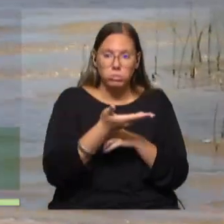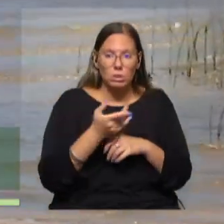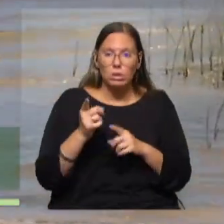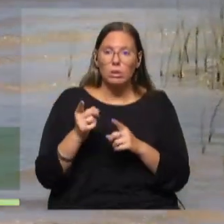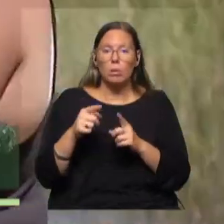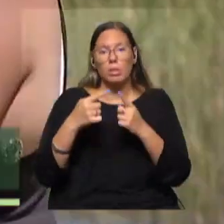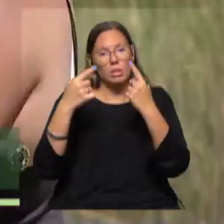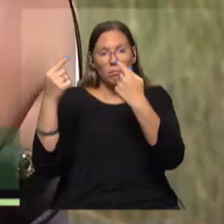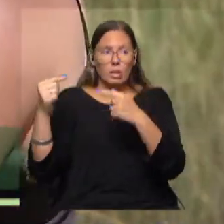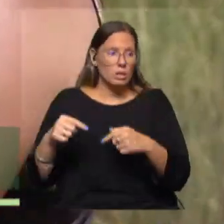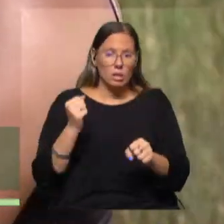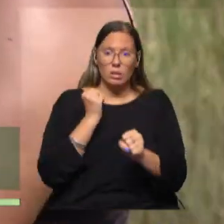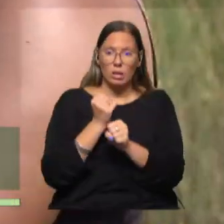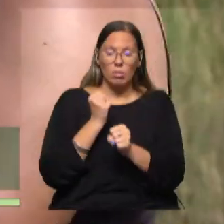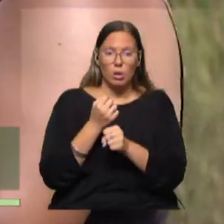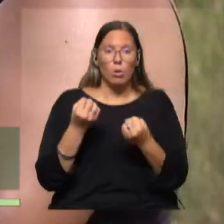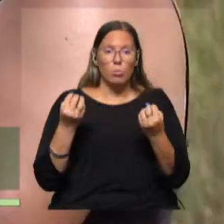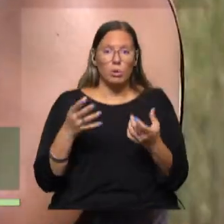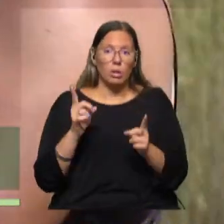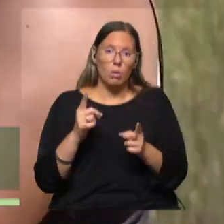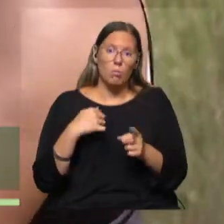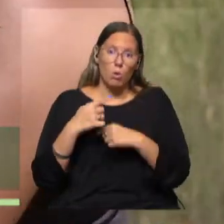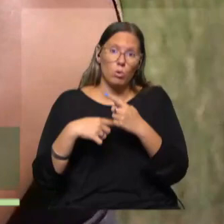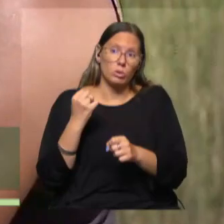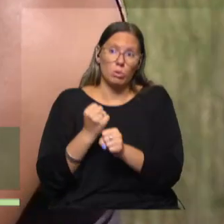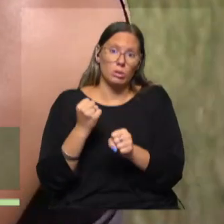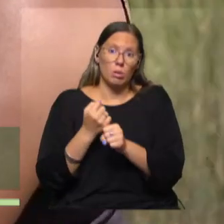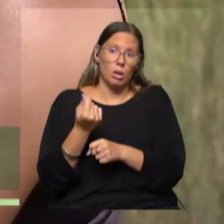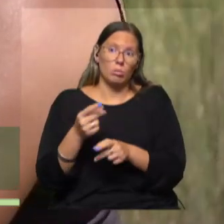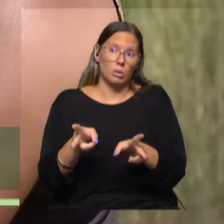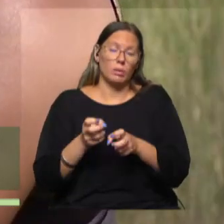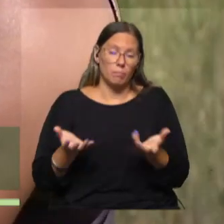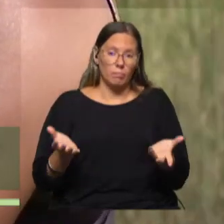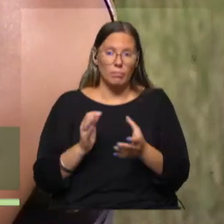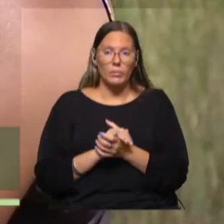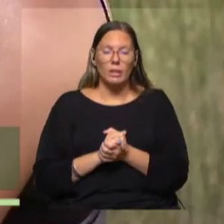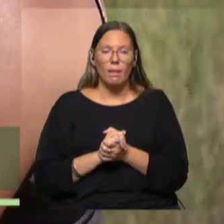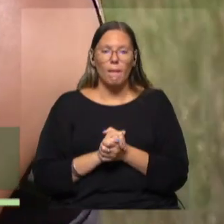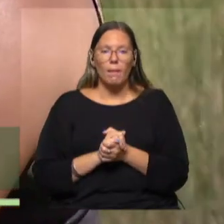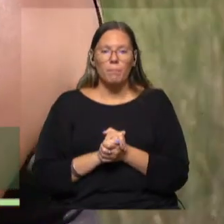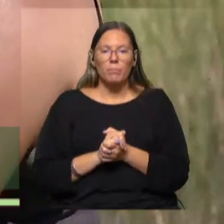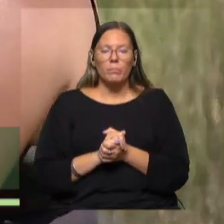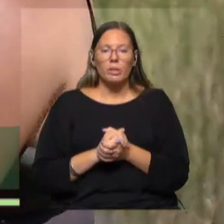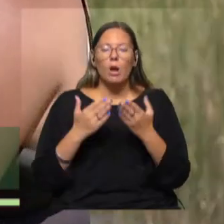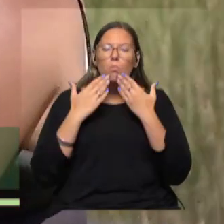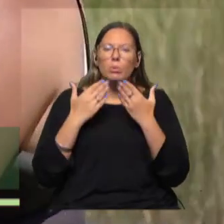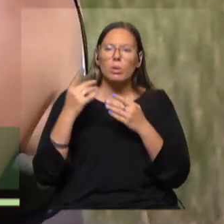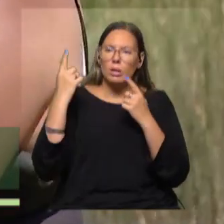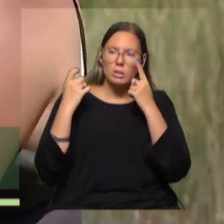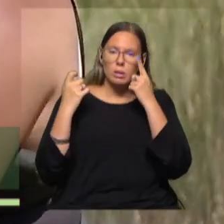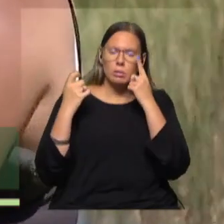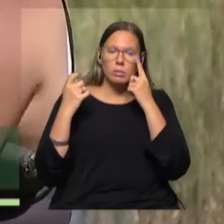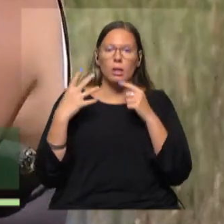haciendo diversas cosas porque hay que sobrevivir. Claro. En el final, Pintos, le consulto. Ayer